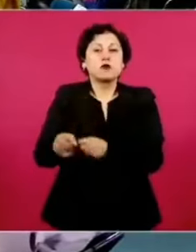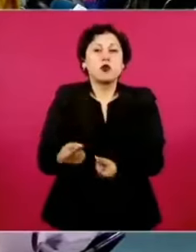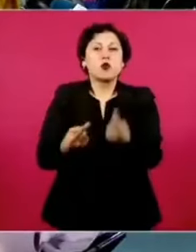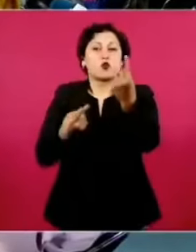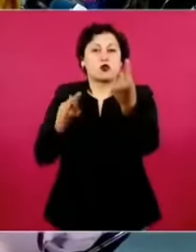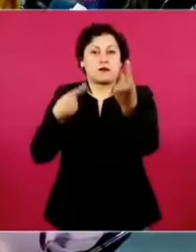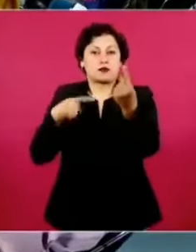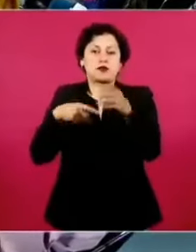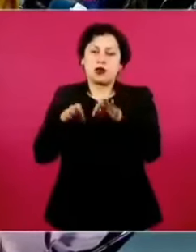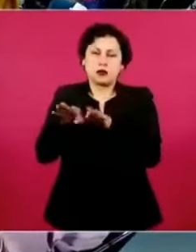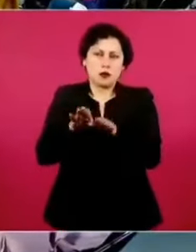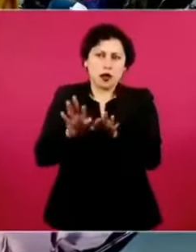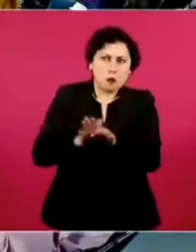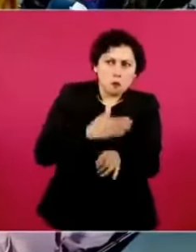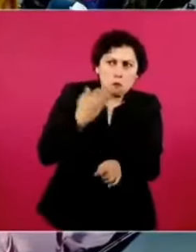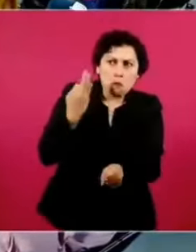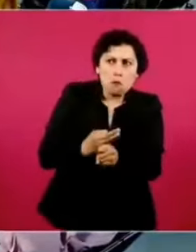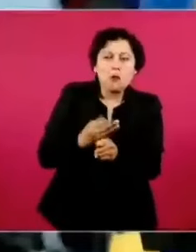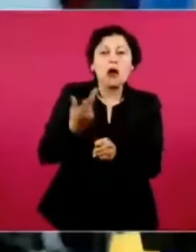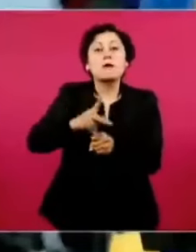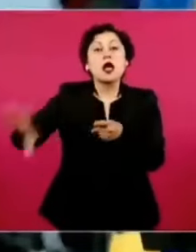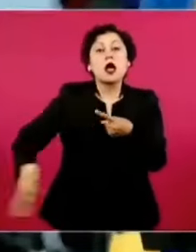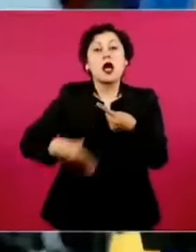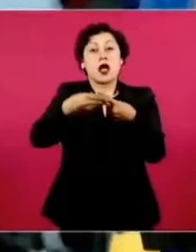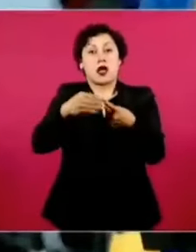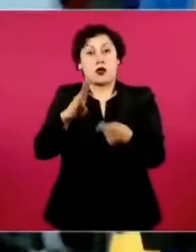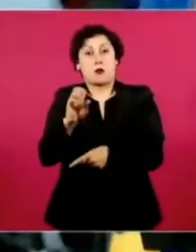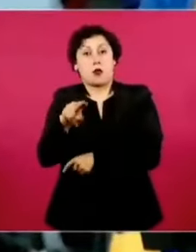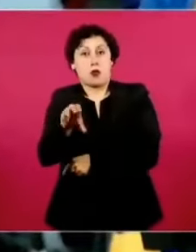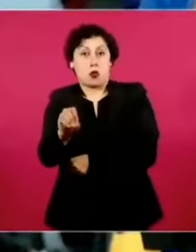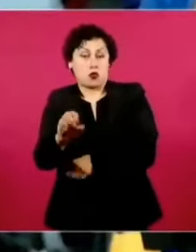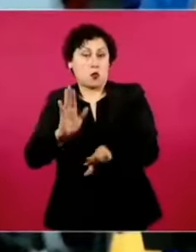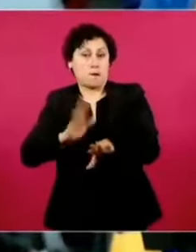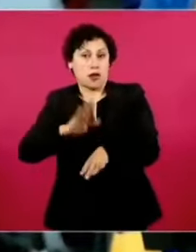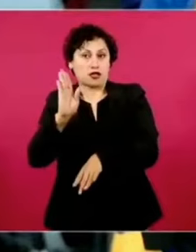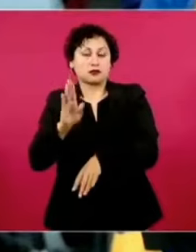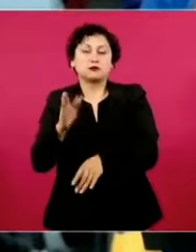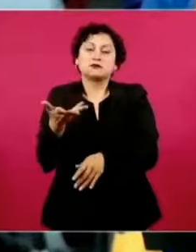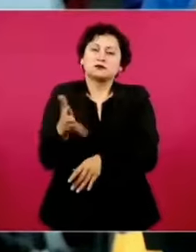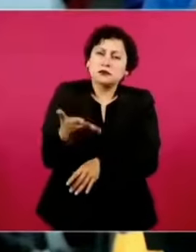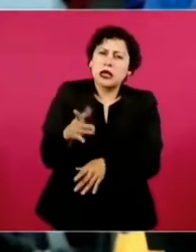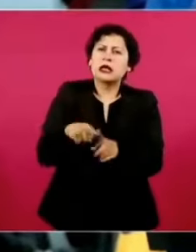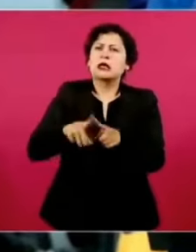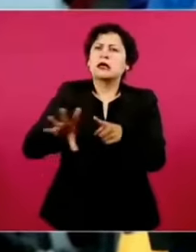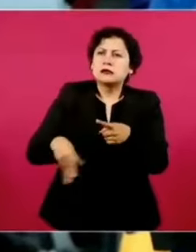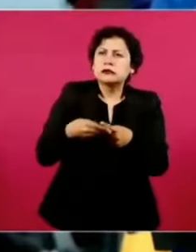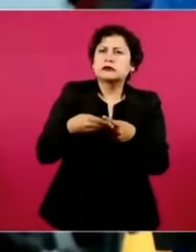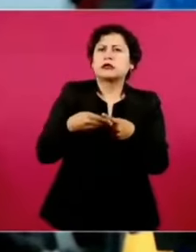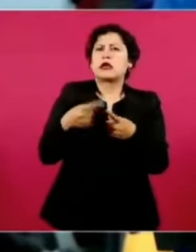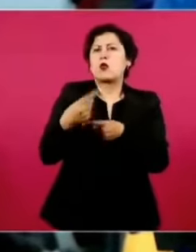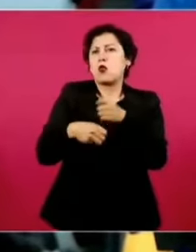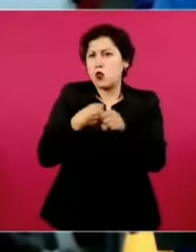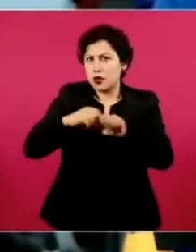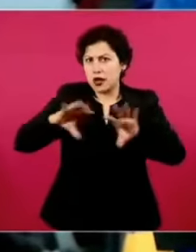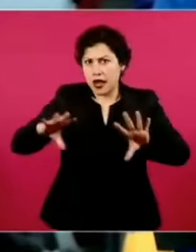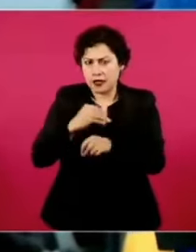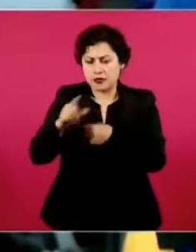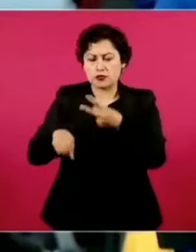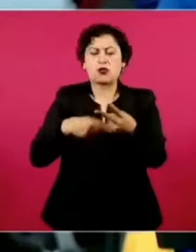los ingresos extraordinarios, que en este caso pueden ser… Bueno, aguinaldo, prima vacacional, asignaciones